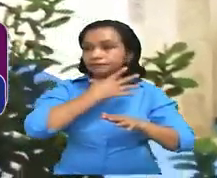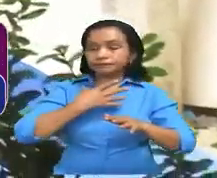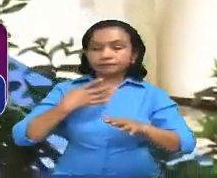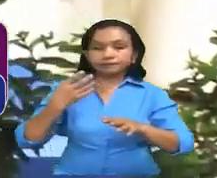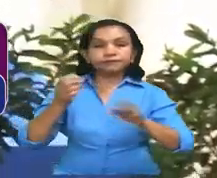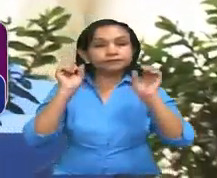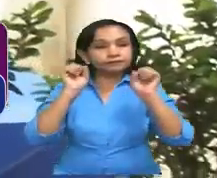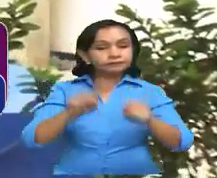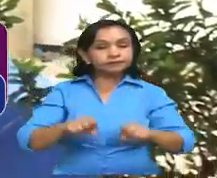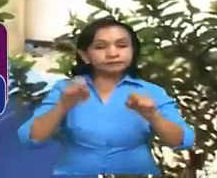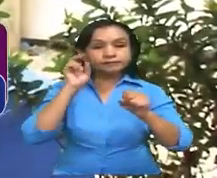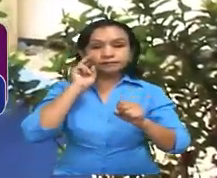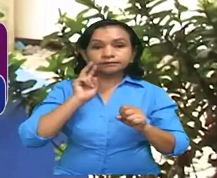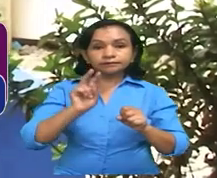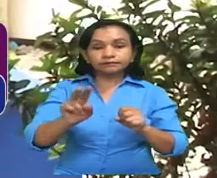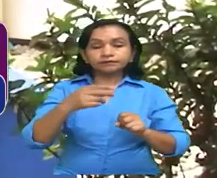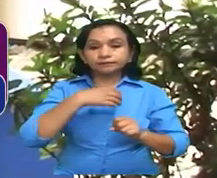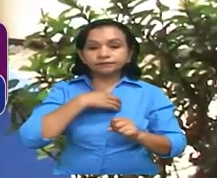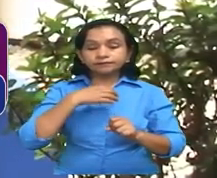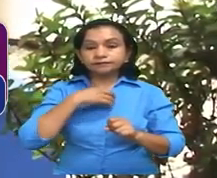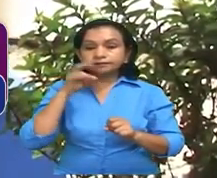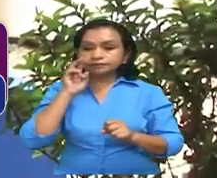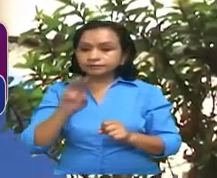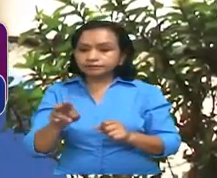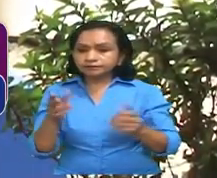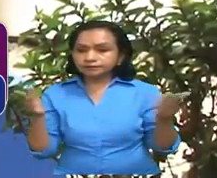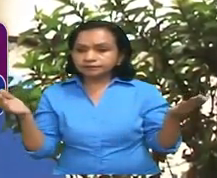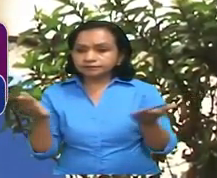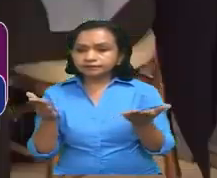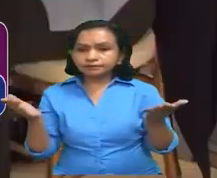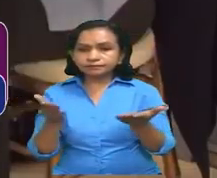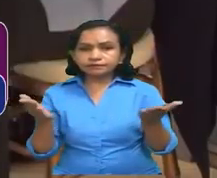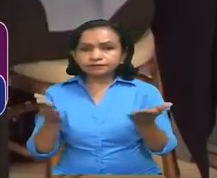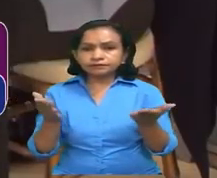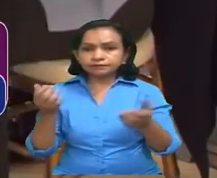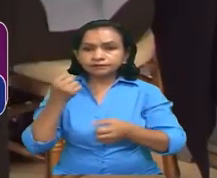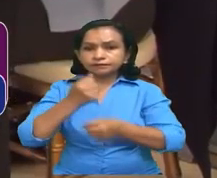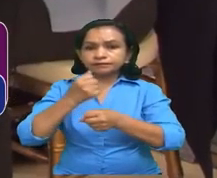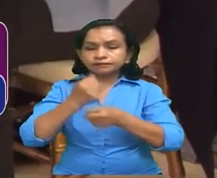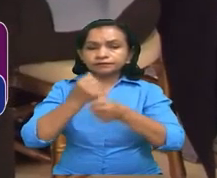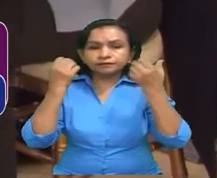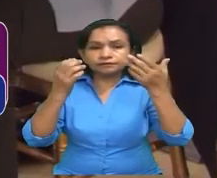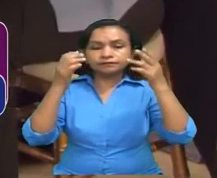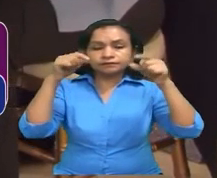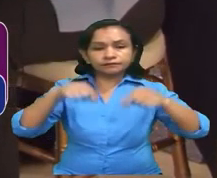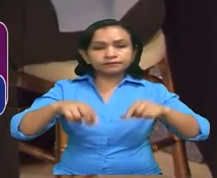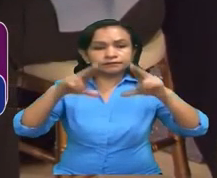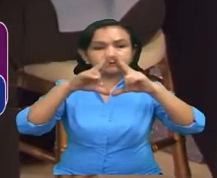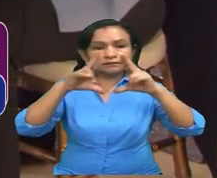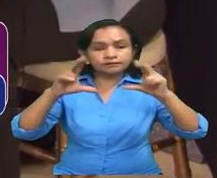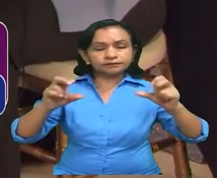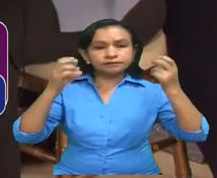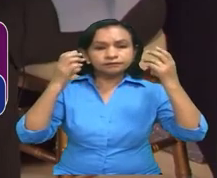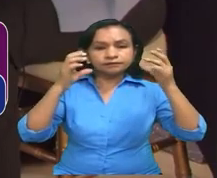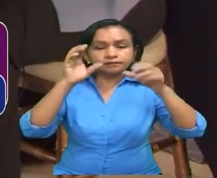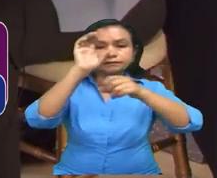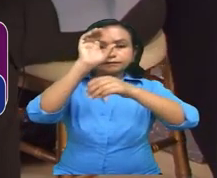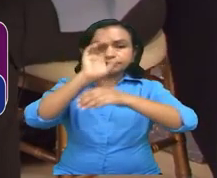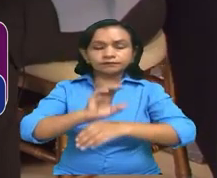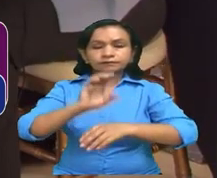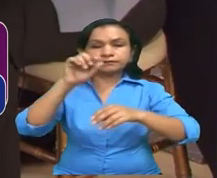MEFCA nos ha colaborado con el tema de la identificación de estos artesanos que participaron en la feria para hacer esta visita de los mayoristas